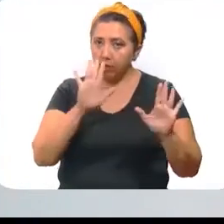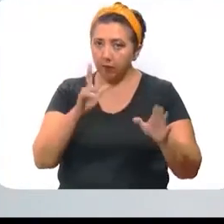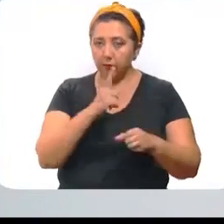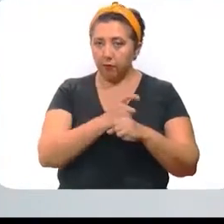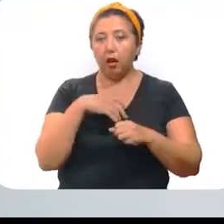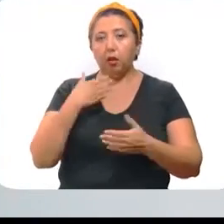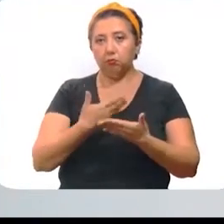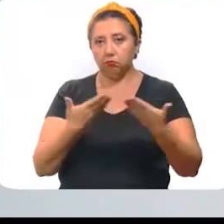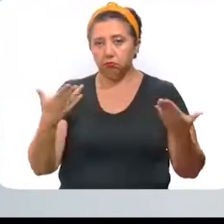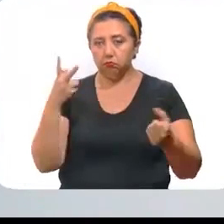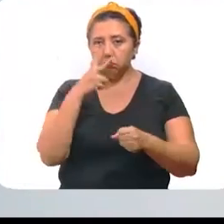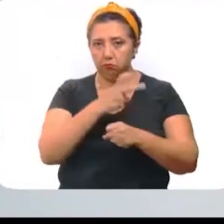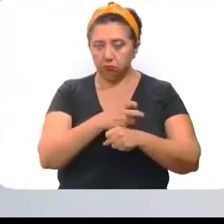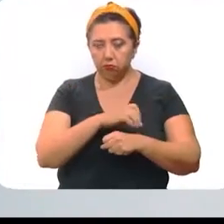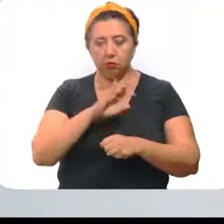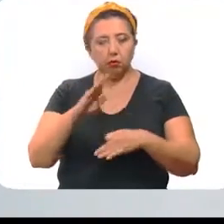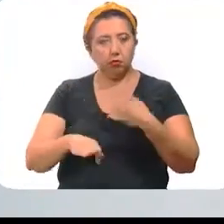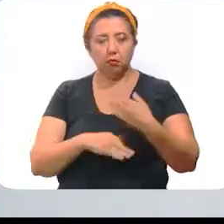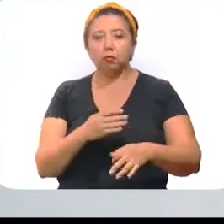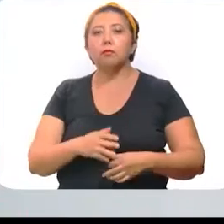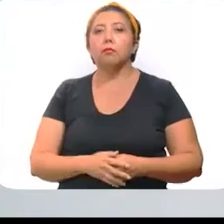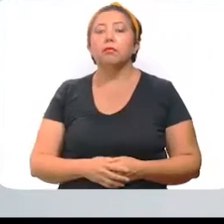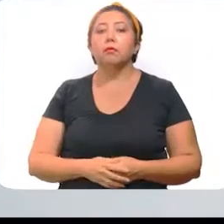primera aplicación. Ya se aplicó el 100%.